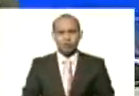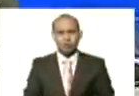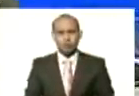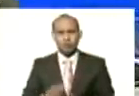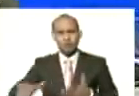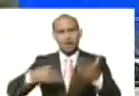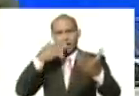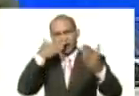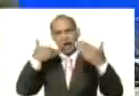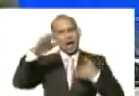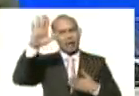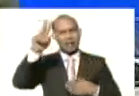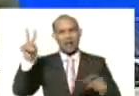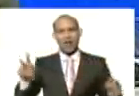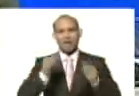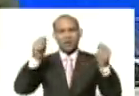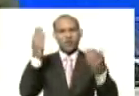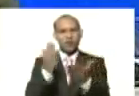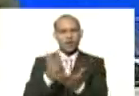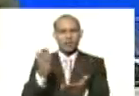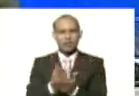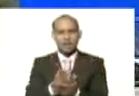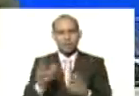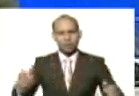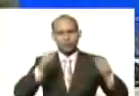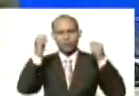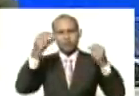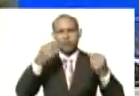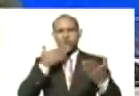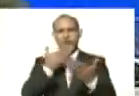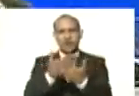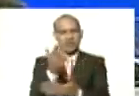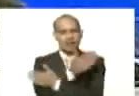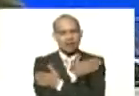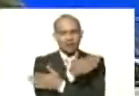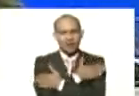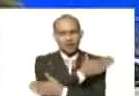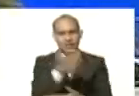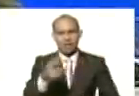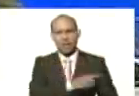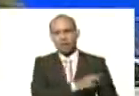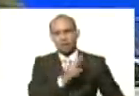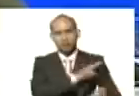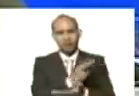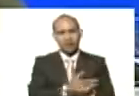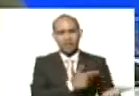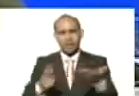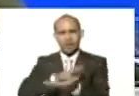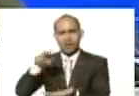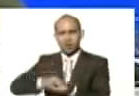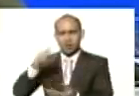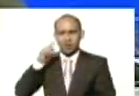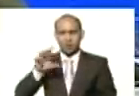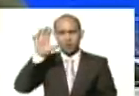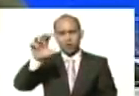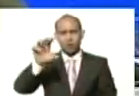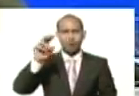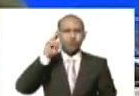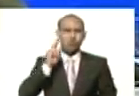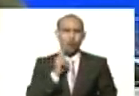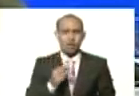¡Hasta la victoria siempre! Muchas gracias. Felicidades. Fuerza Armada Nacional Bolivariana. Escudo